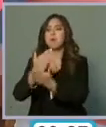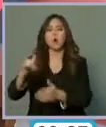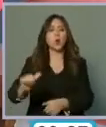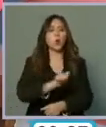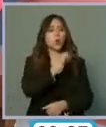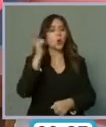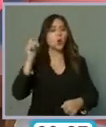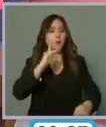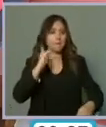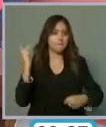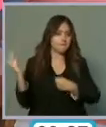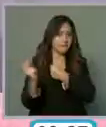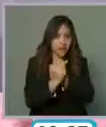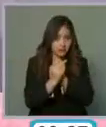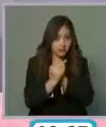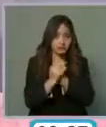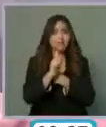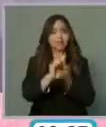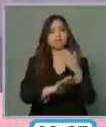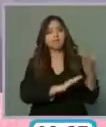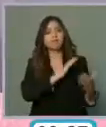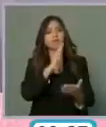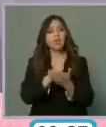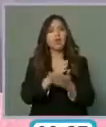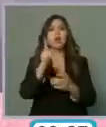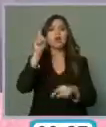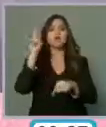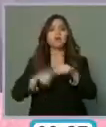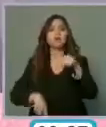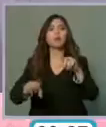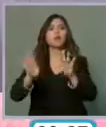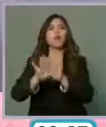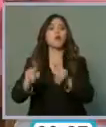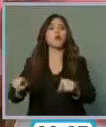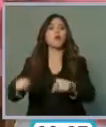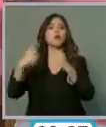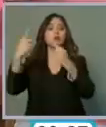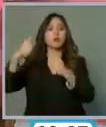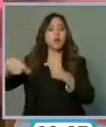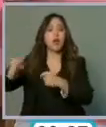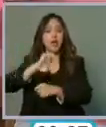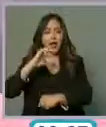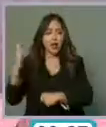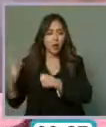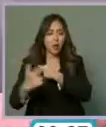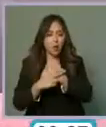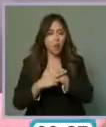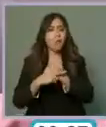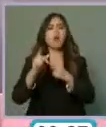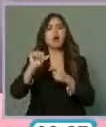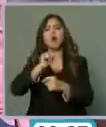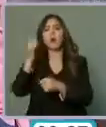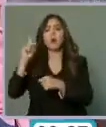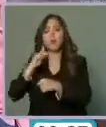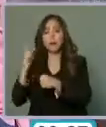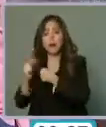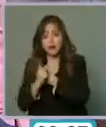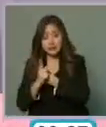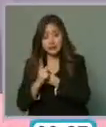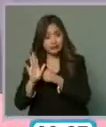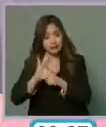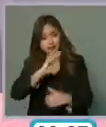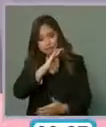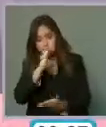pues concluyó las relaciones con Europa, con casi todo el mundo por muchos años. Después volvieron a abrir sus puertas y volvieron a